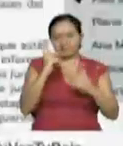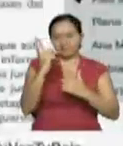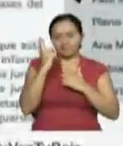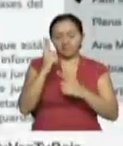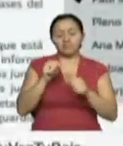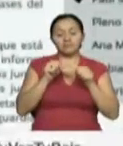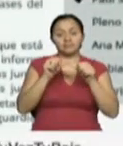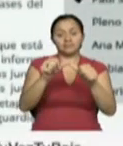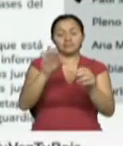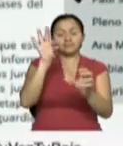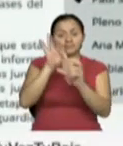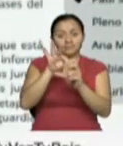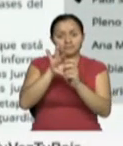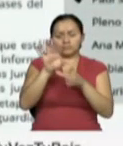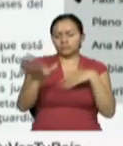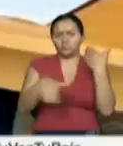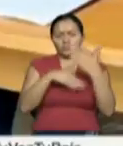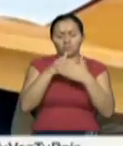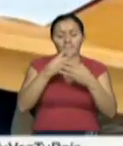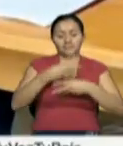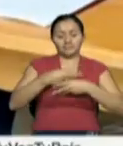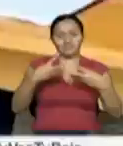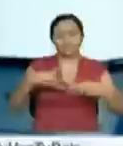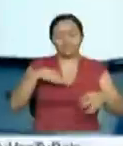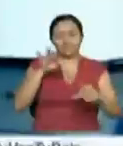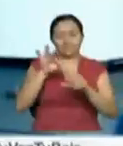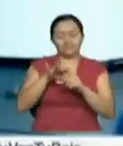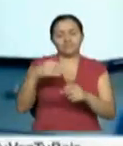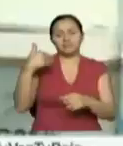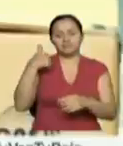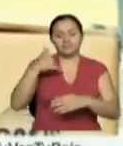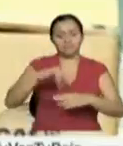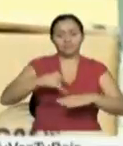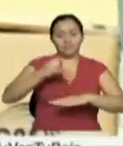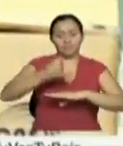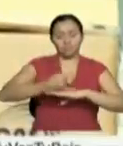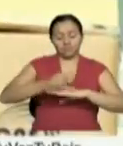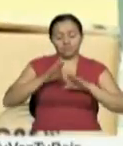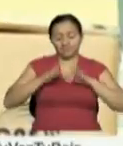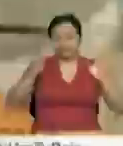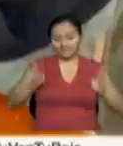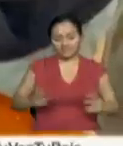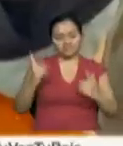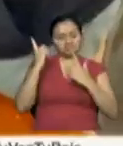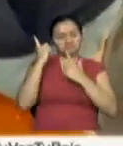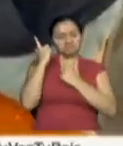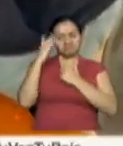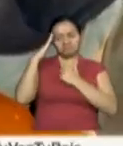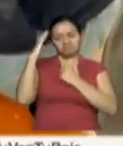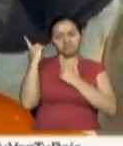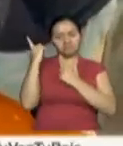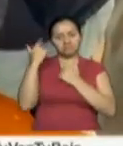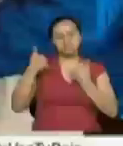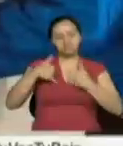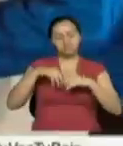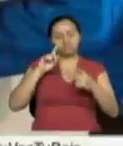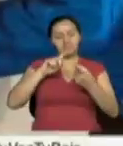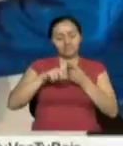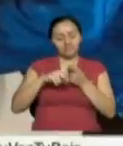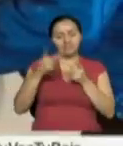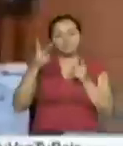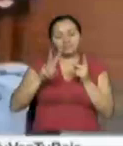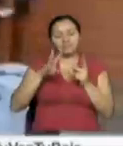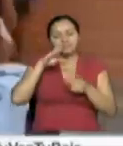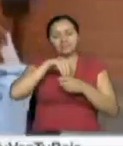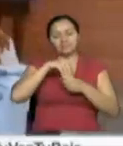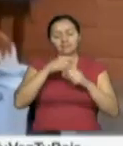Durante el proceso de votación, el material electoral contó en la junta receptora del voto con protección del personal militar, así como en el